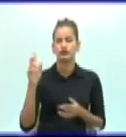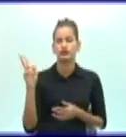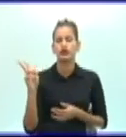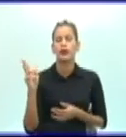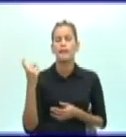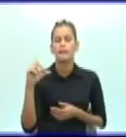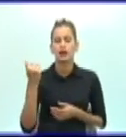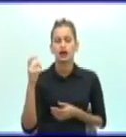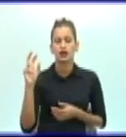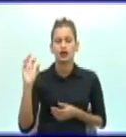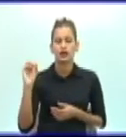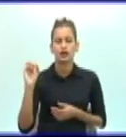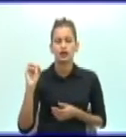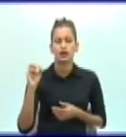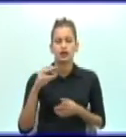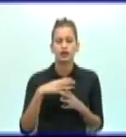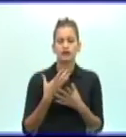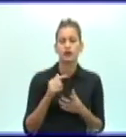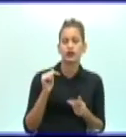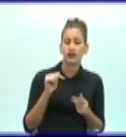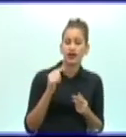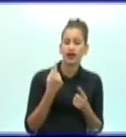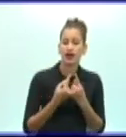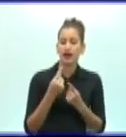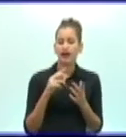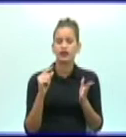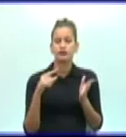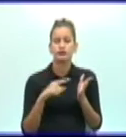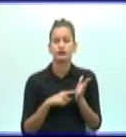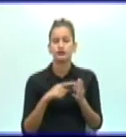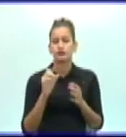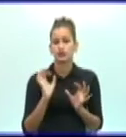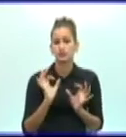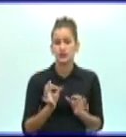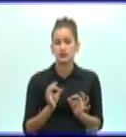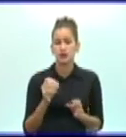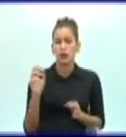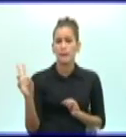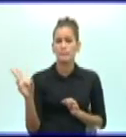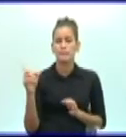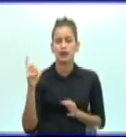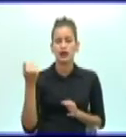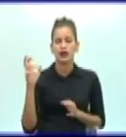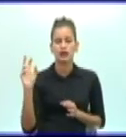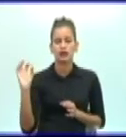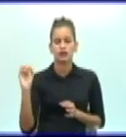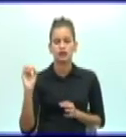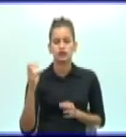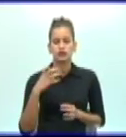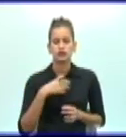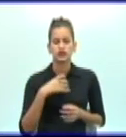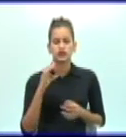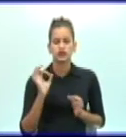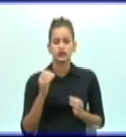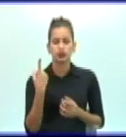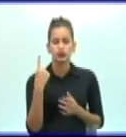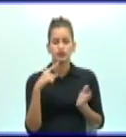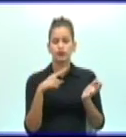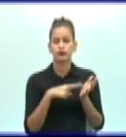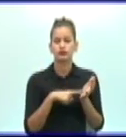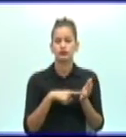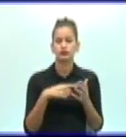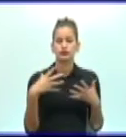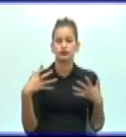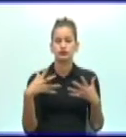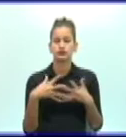una figura y su imagen son iguales. Eso tratamos de mostrarlo en forma práctica. Veámoslo ahora